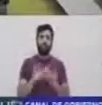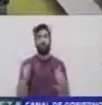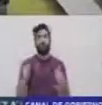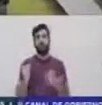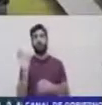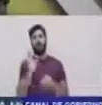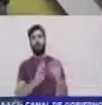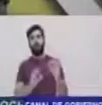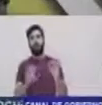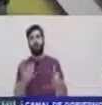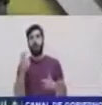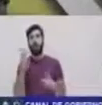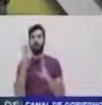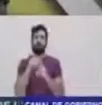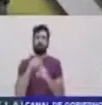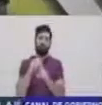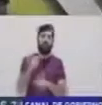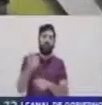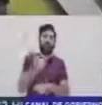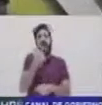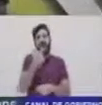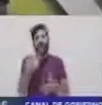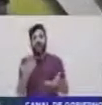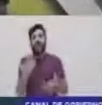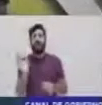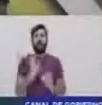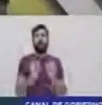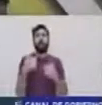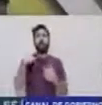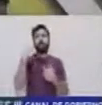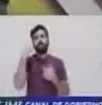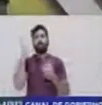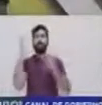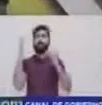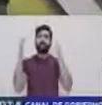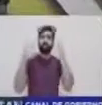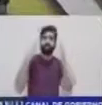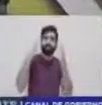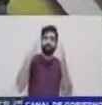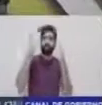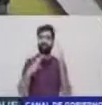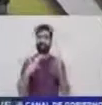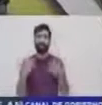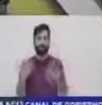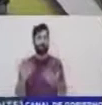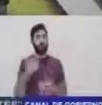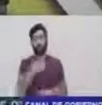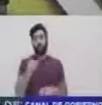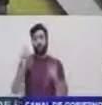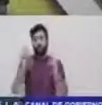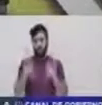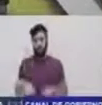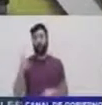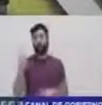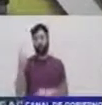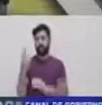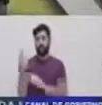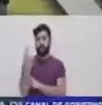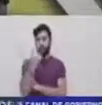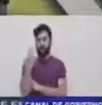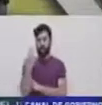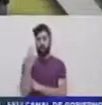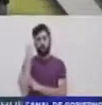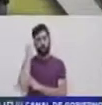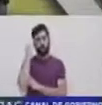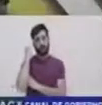ocasionar risa, bueno, si se van a reír, pero si esa risa no va a causar dolor a nadie. Eso es lo